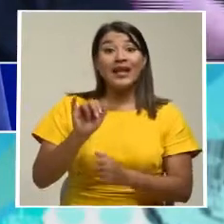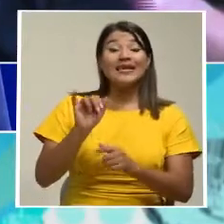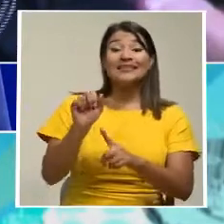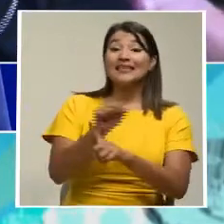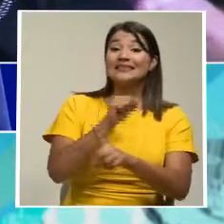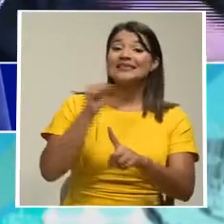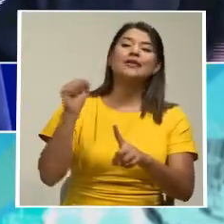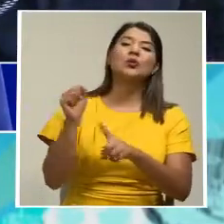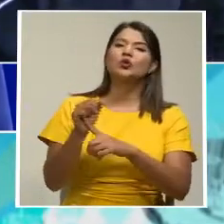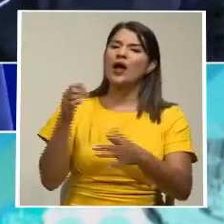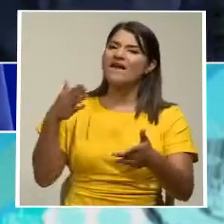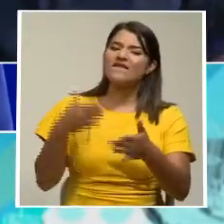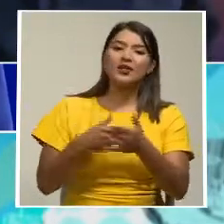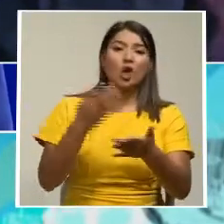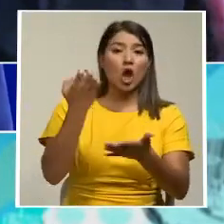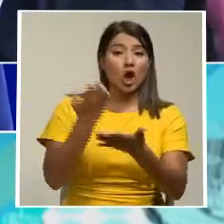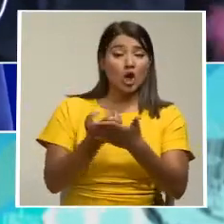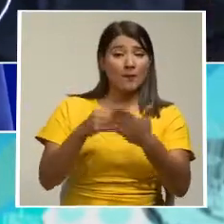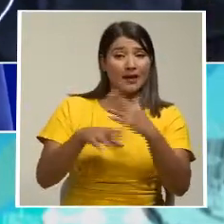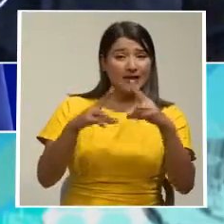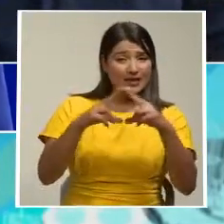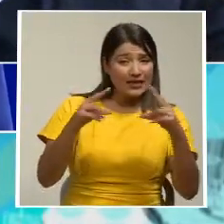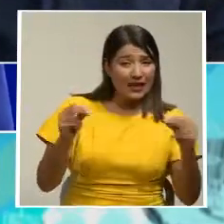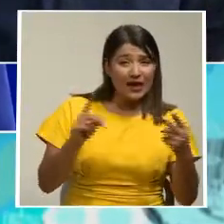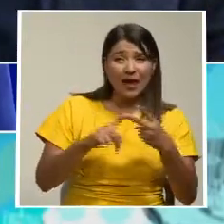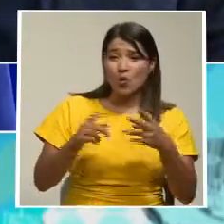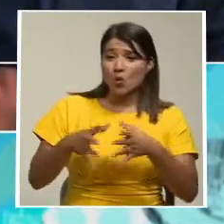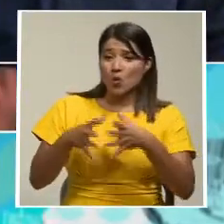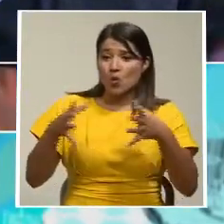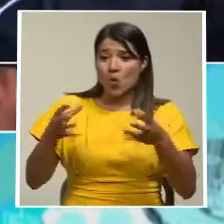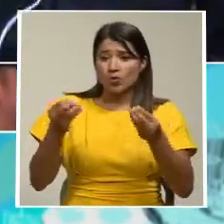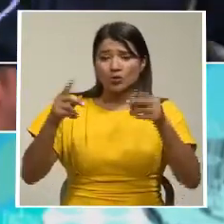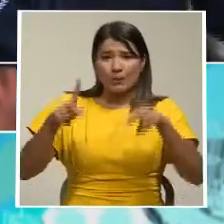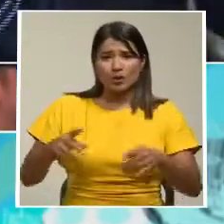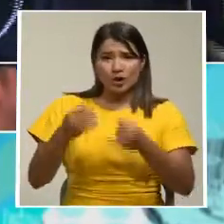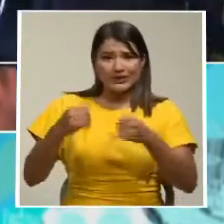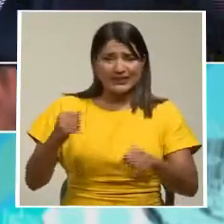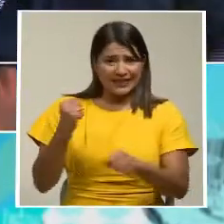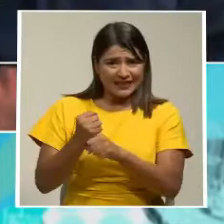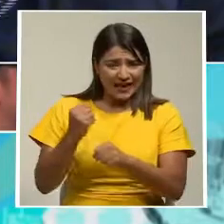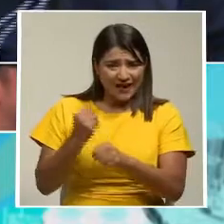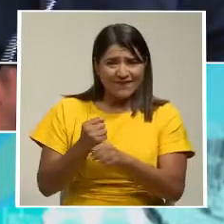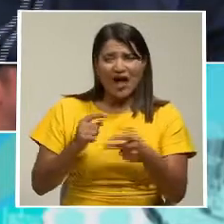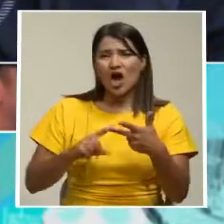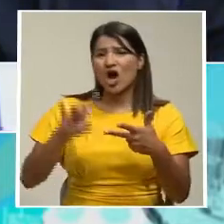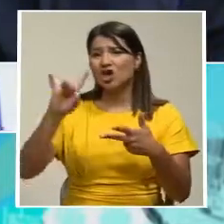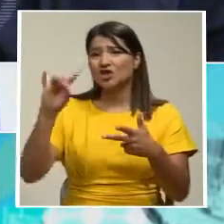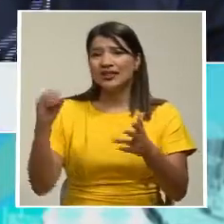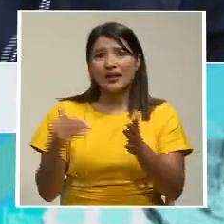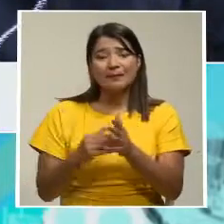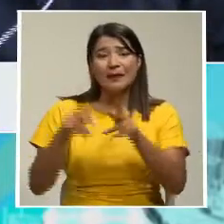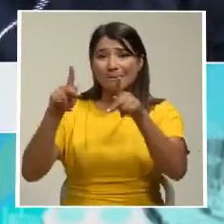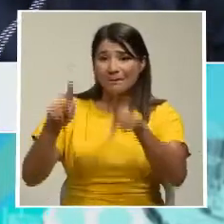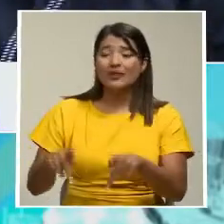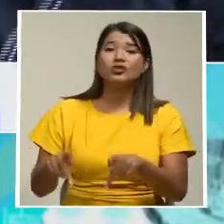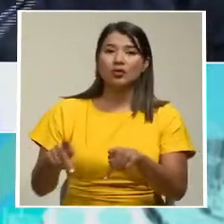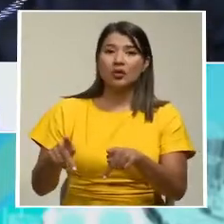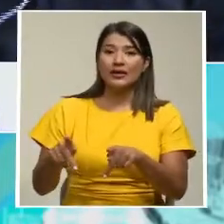golpeó duramente la economía de Nicaragua, trajo mucho desempleo, más de 80,000 exiliados, muchísimos de ellos en